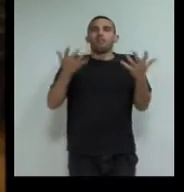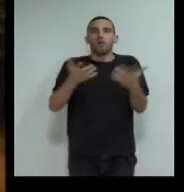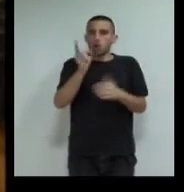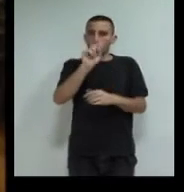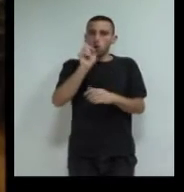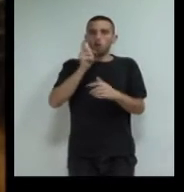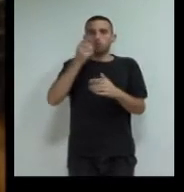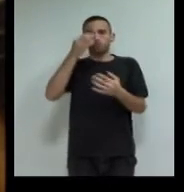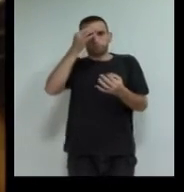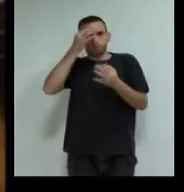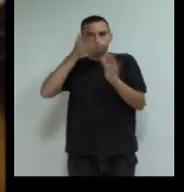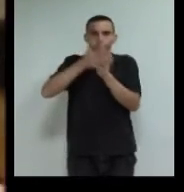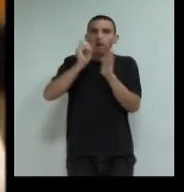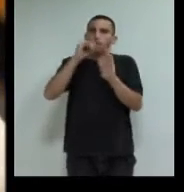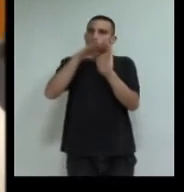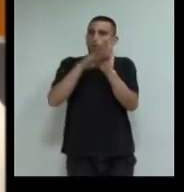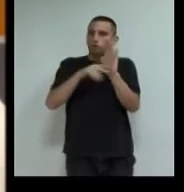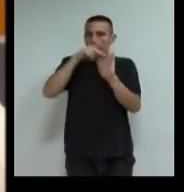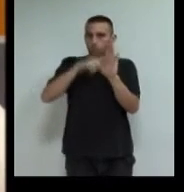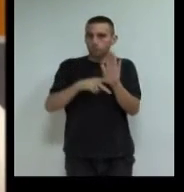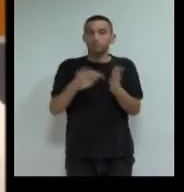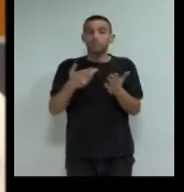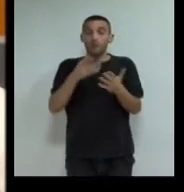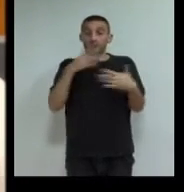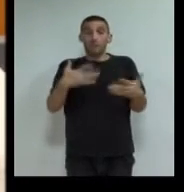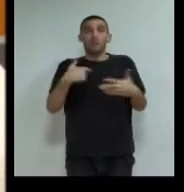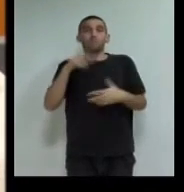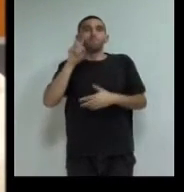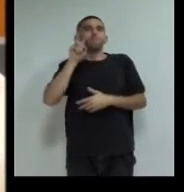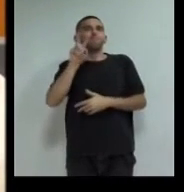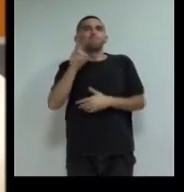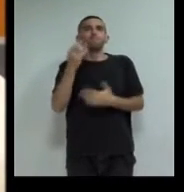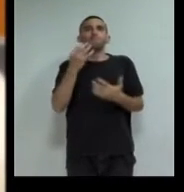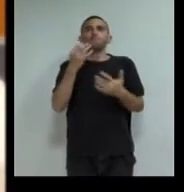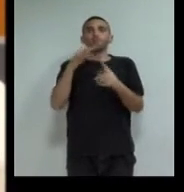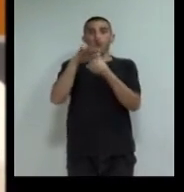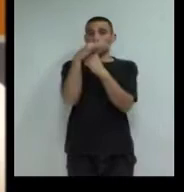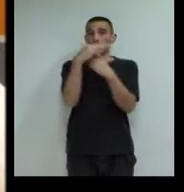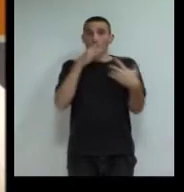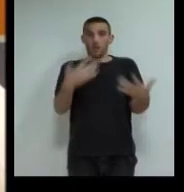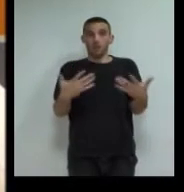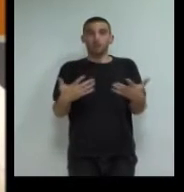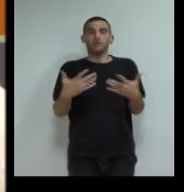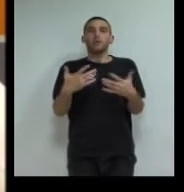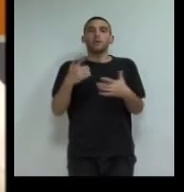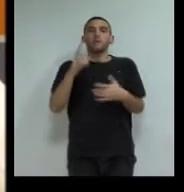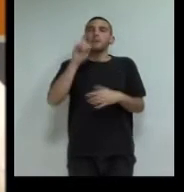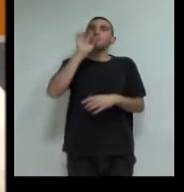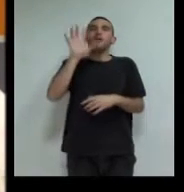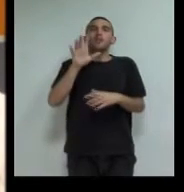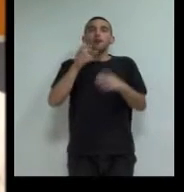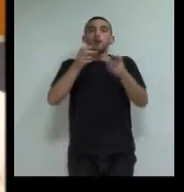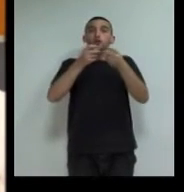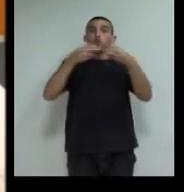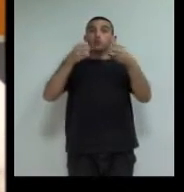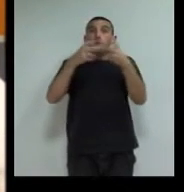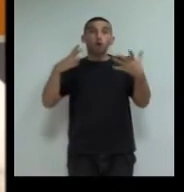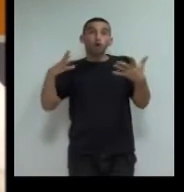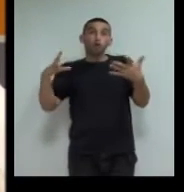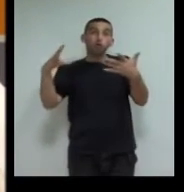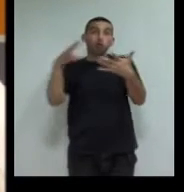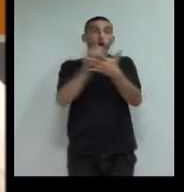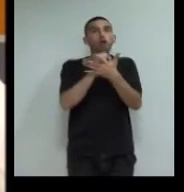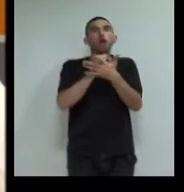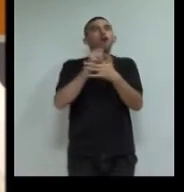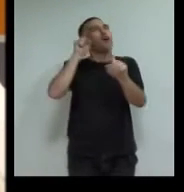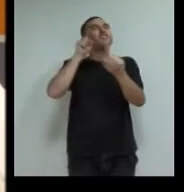perfectamente estudiada. Lo que ocurre en el momento actual, por eso he mencionado esto, es que parece que todo es subtitulado para sordos y